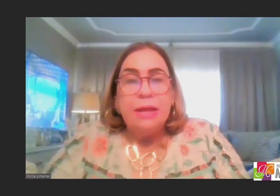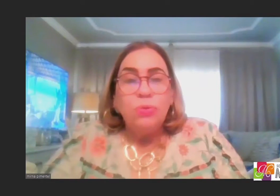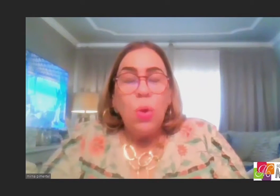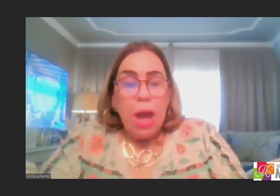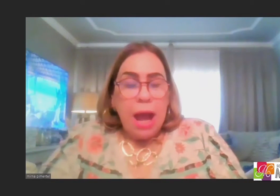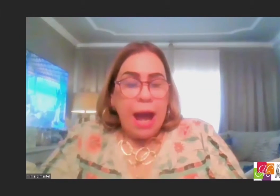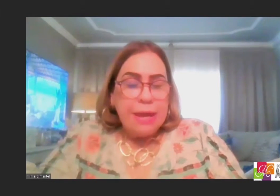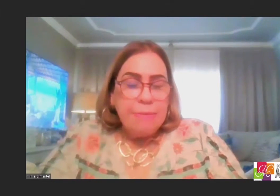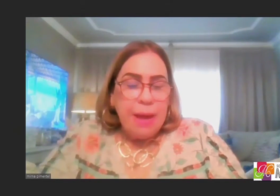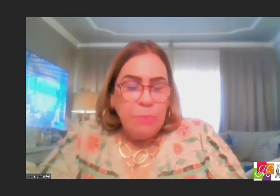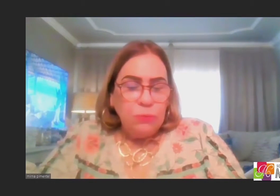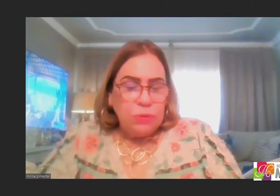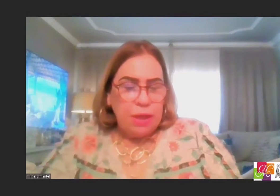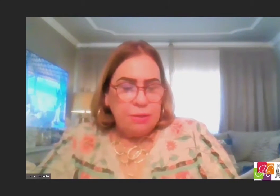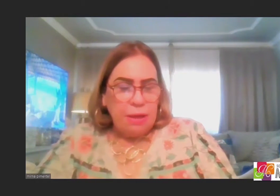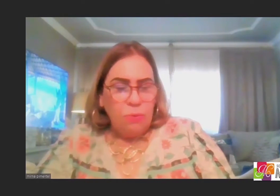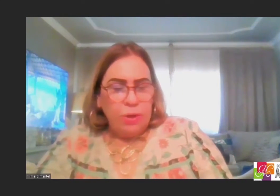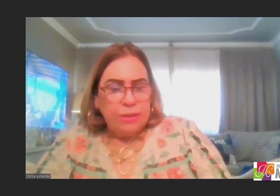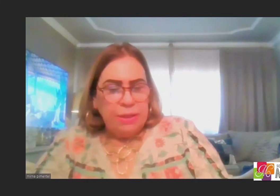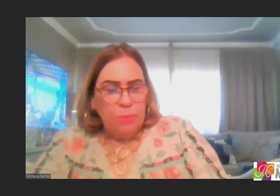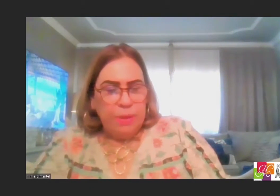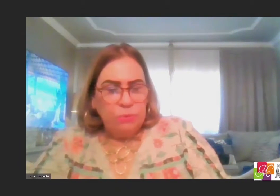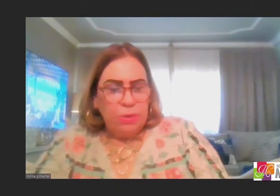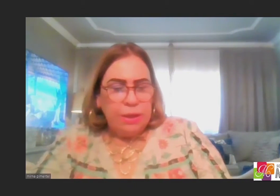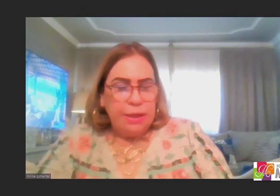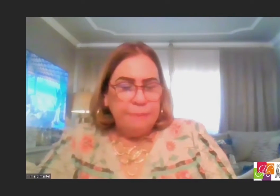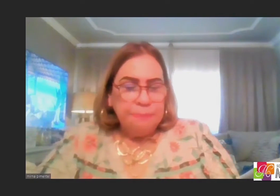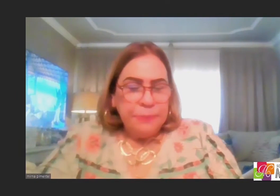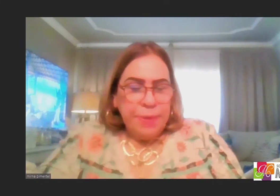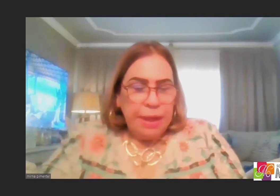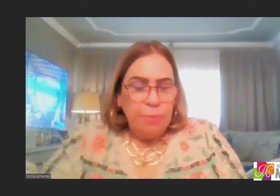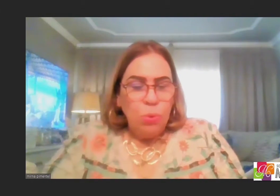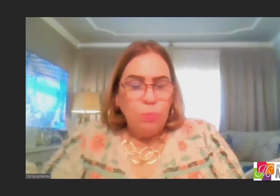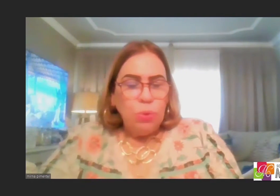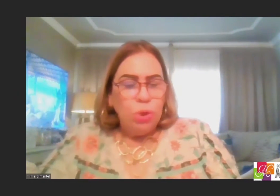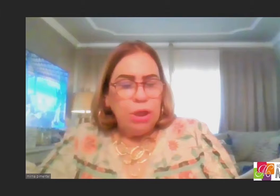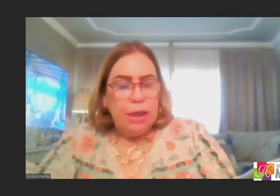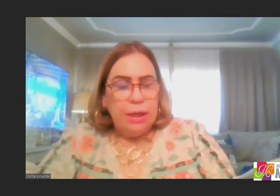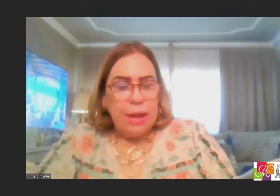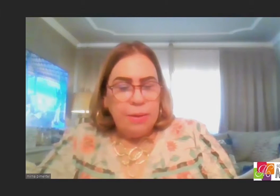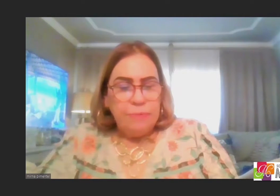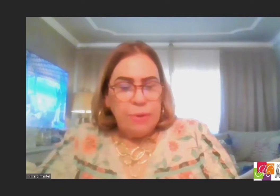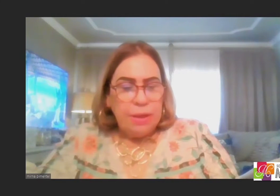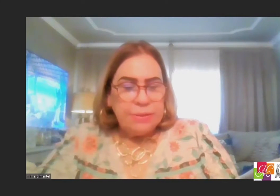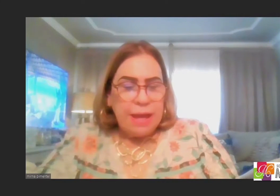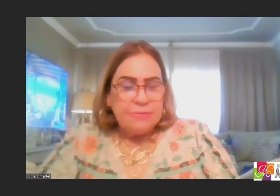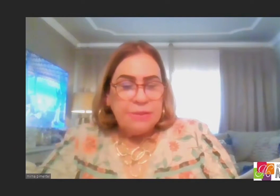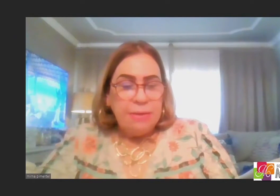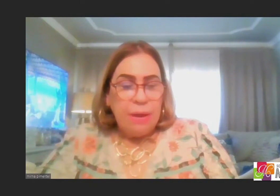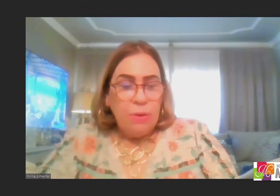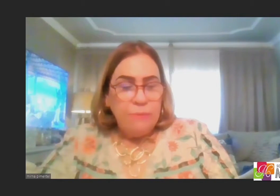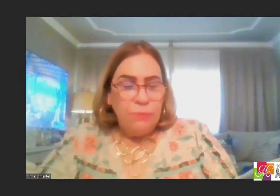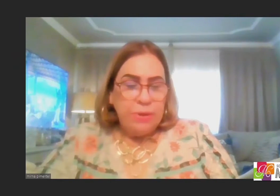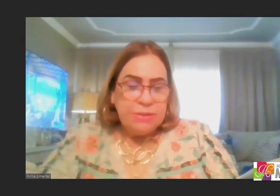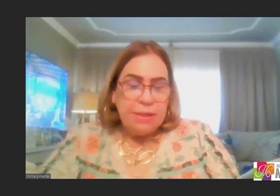seguir airando. Ahí vamos de ella, con este momento en que el mundo y sigue bajo la influencia de